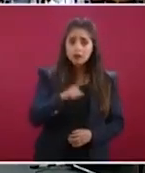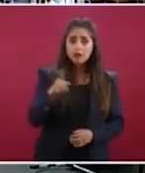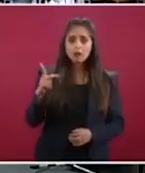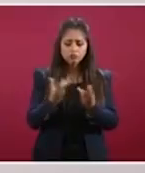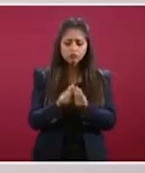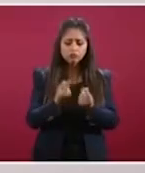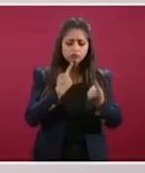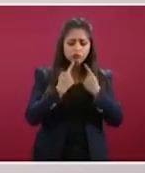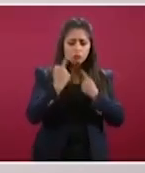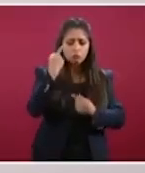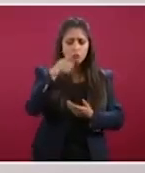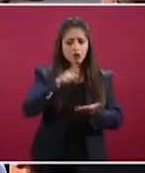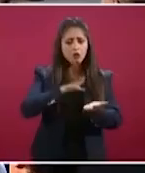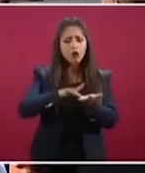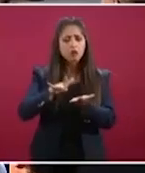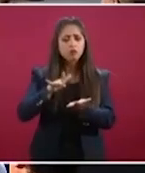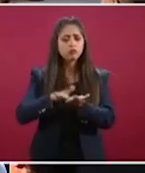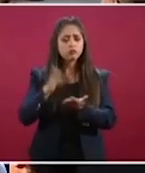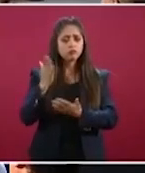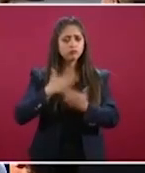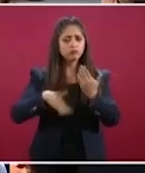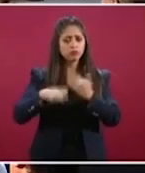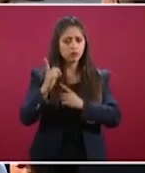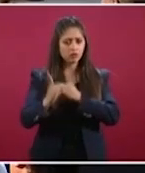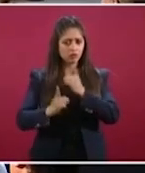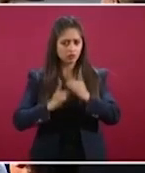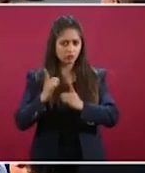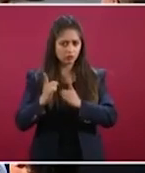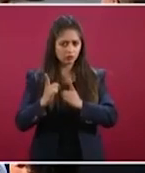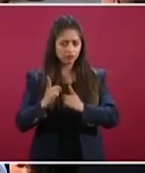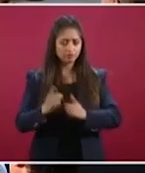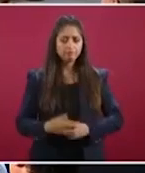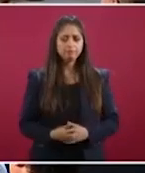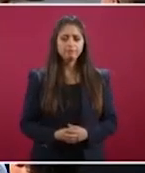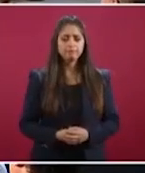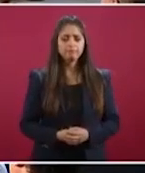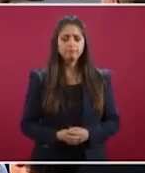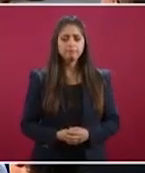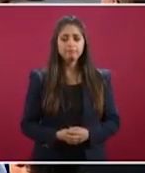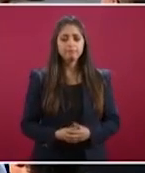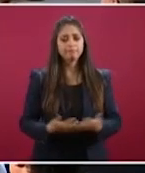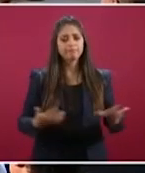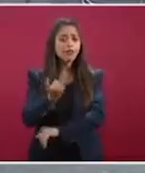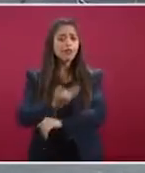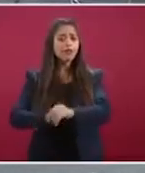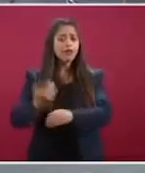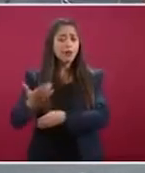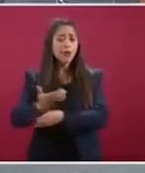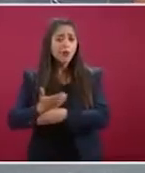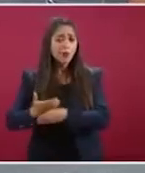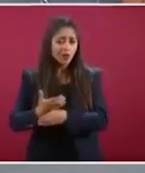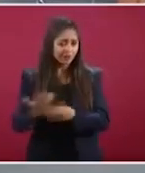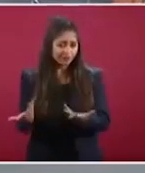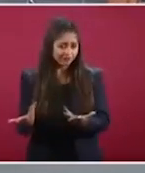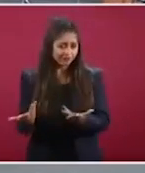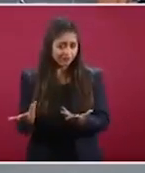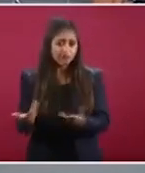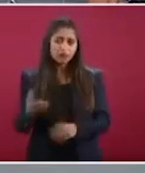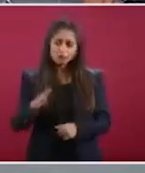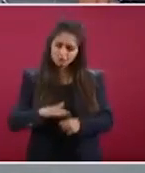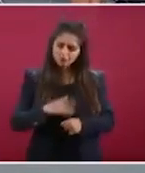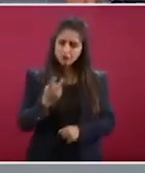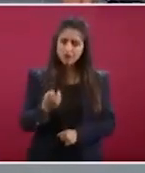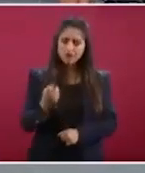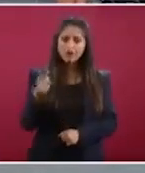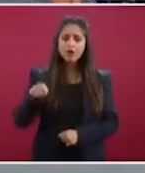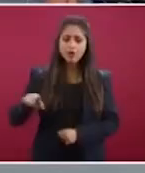empresarios y, por último, pues lo que hace el gobierno. El gobierno tiene que